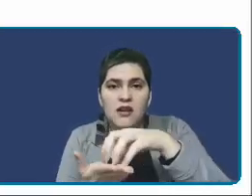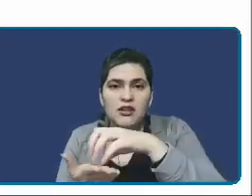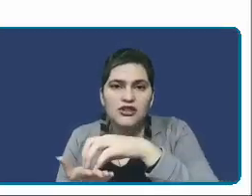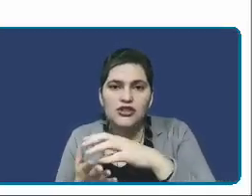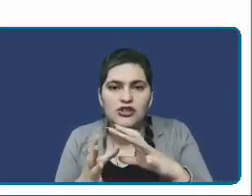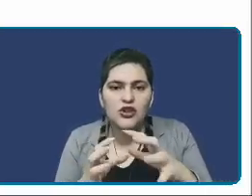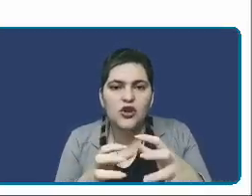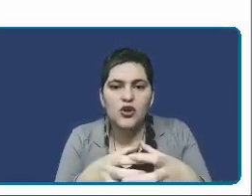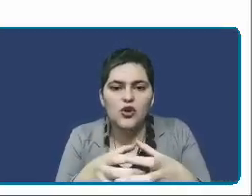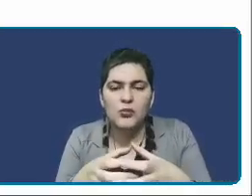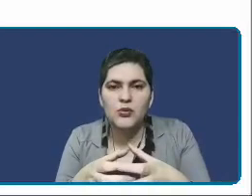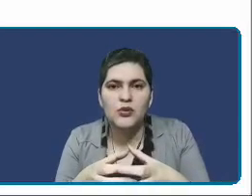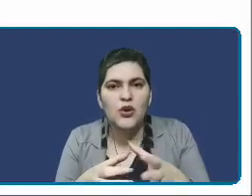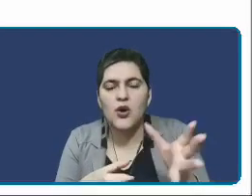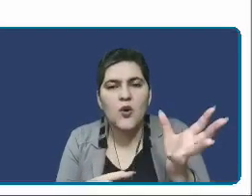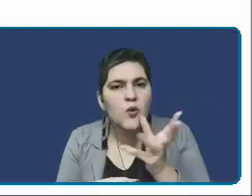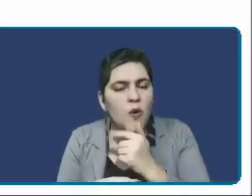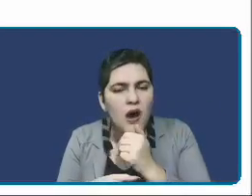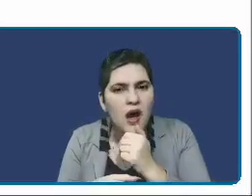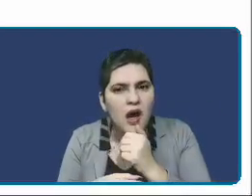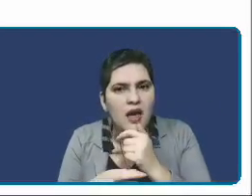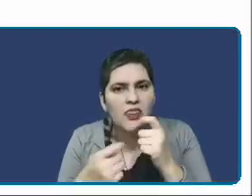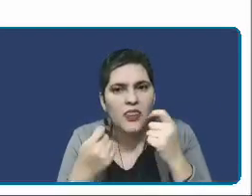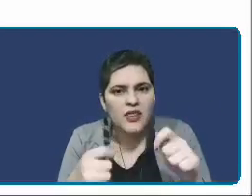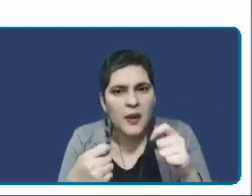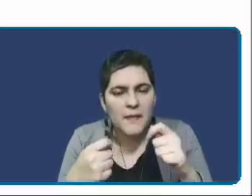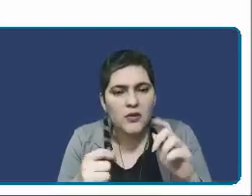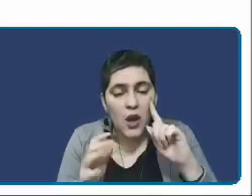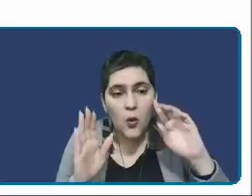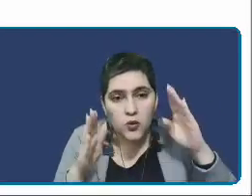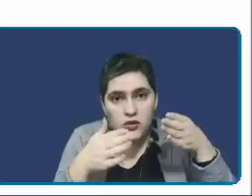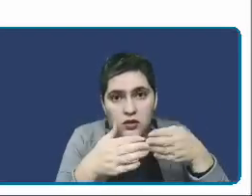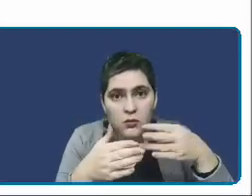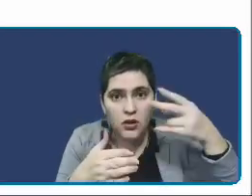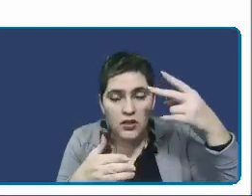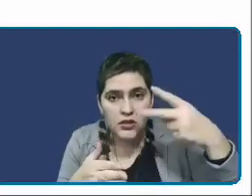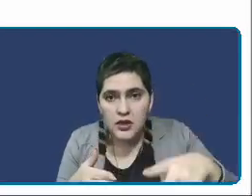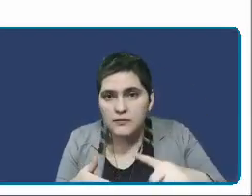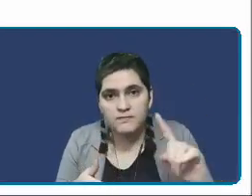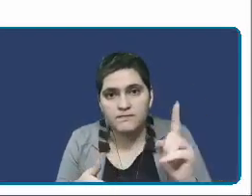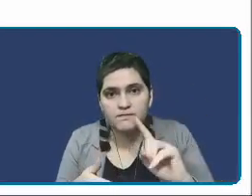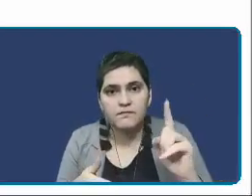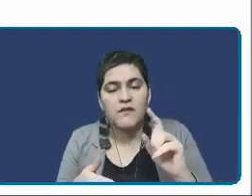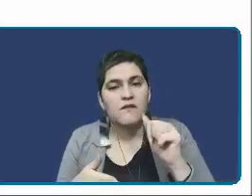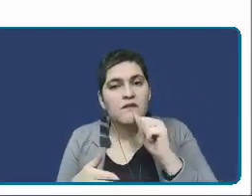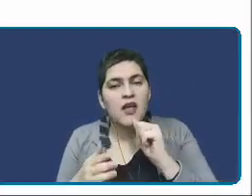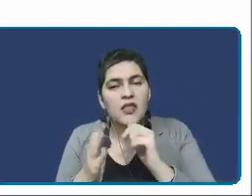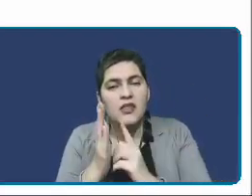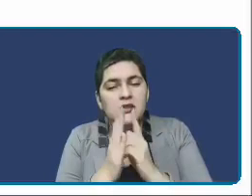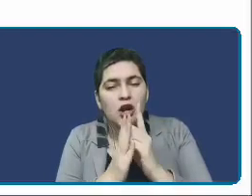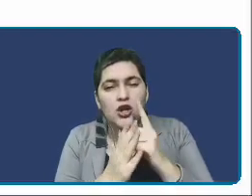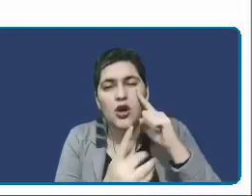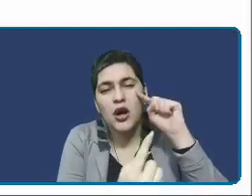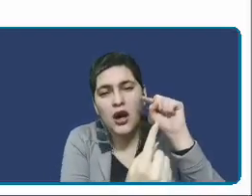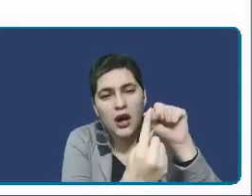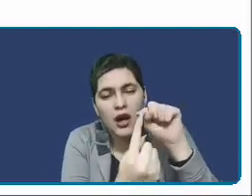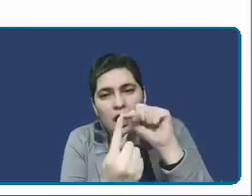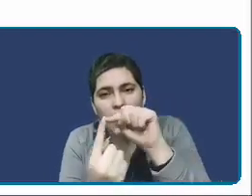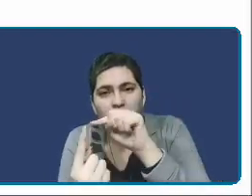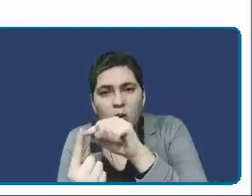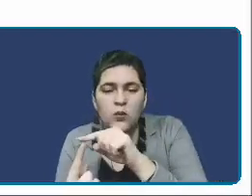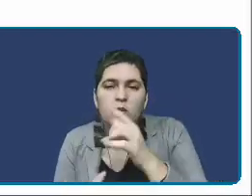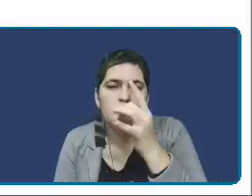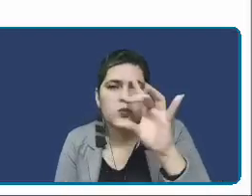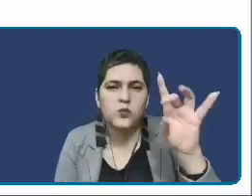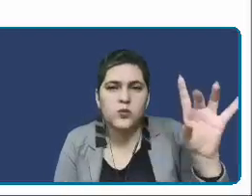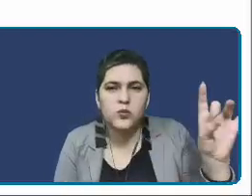un tratamiento ni una guía especial en autismo, que hay que desarrollarla fundamentalmente específica para cada niño, para